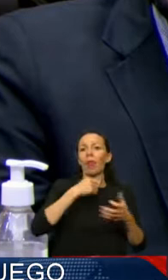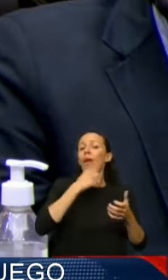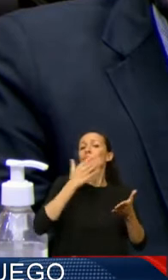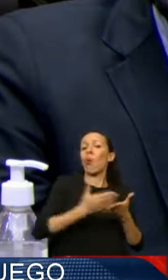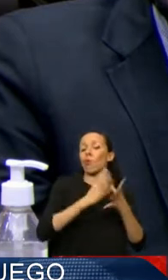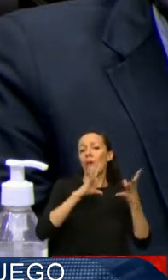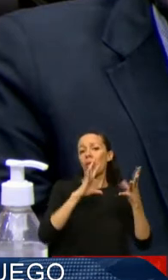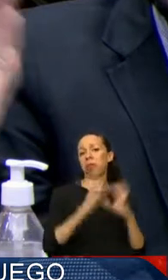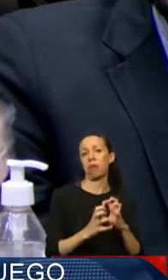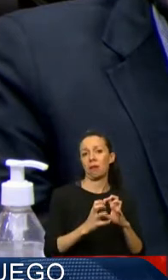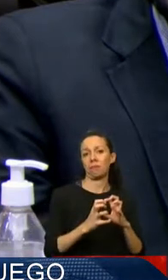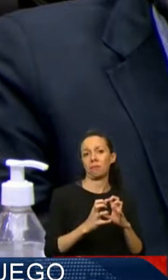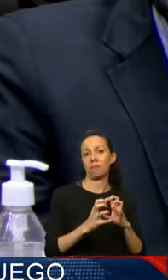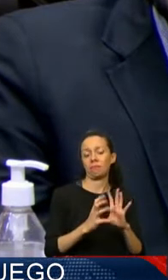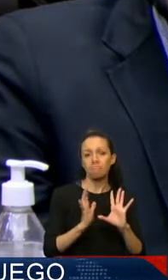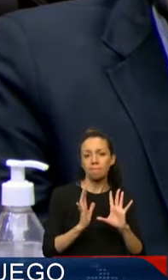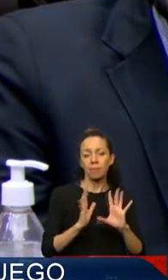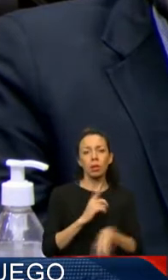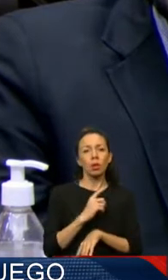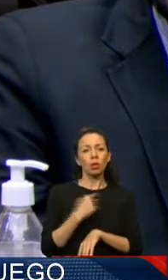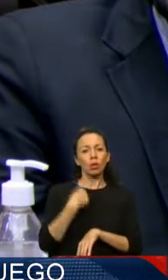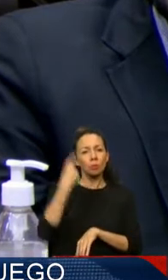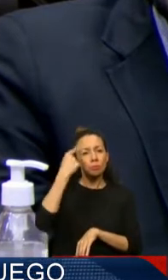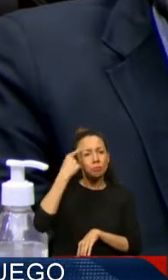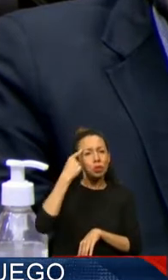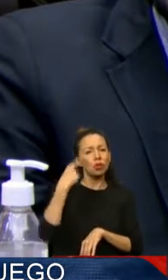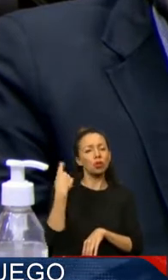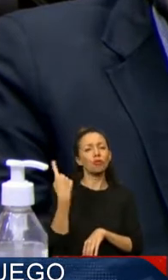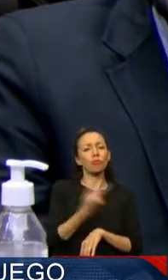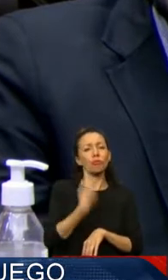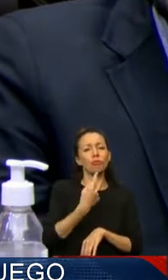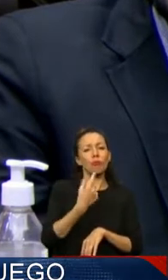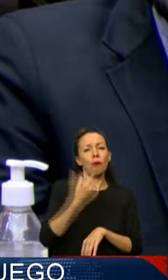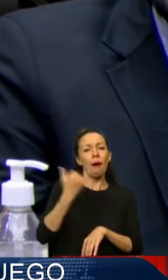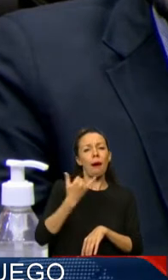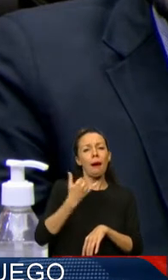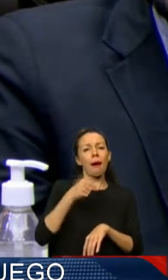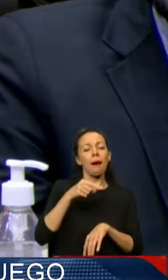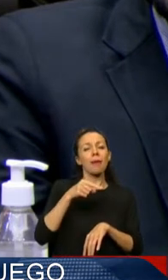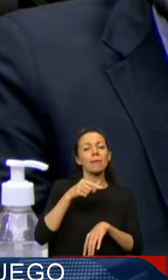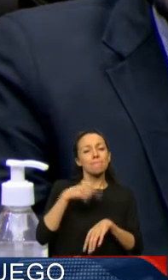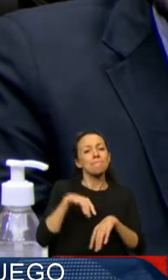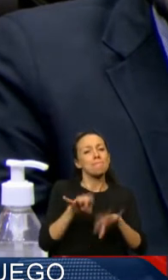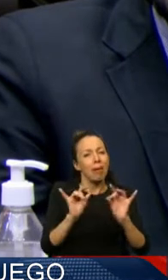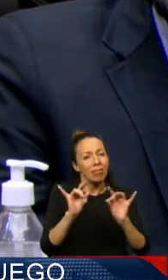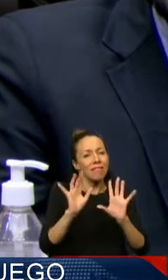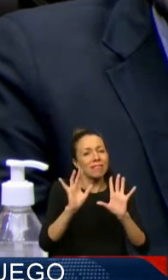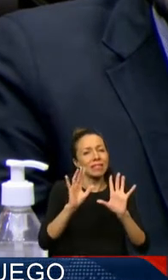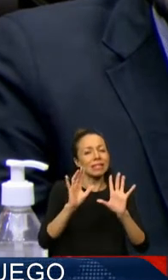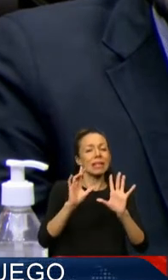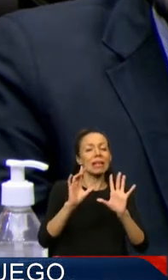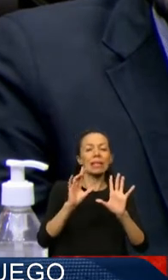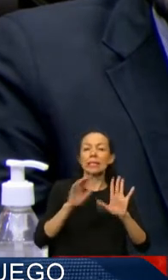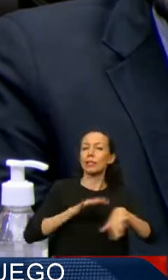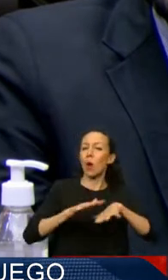un poco más lejana la espada de Damocles, como ha sabido decir el señor presidente